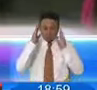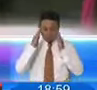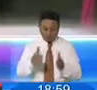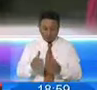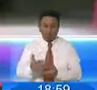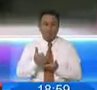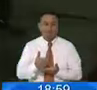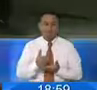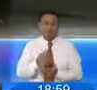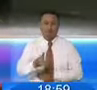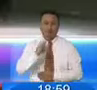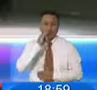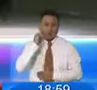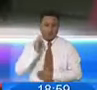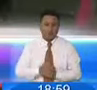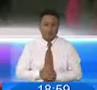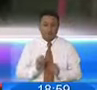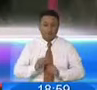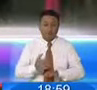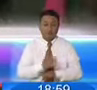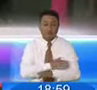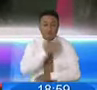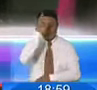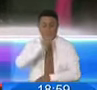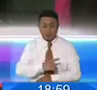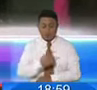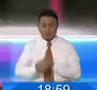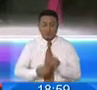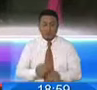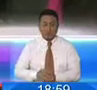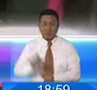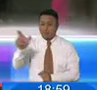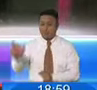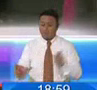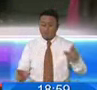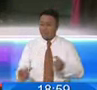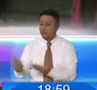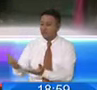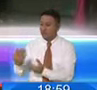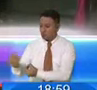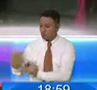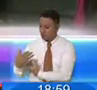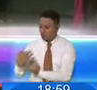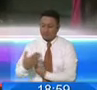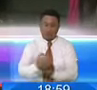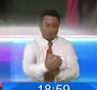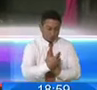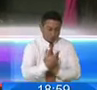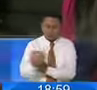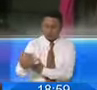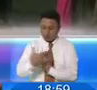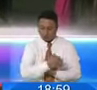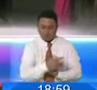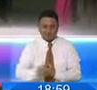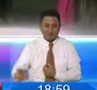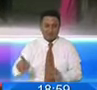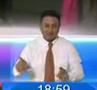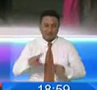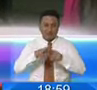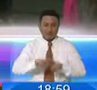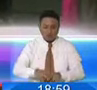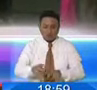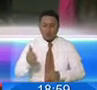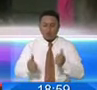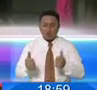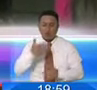aseguran. Y nosotros, para poder tomar una decisión, ¿qué tenemos que hacer? Escuchar a las partes, escuchar a los diversos sectores y revisar cuál puede ser la